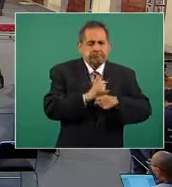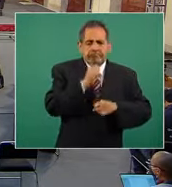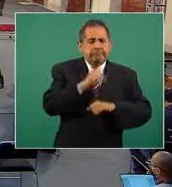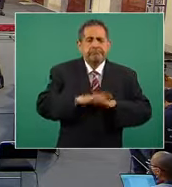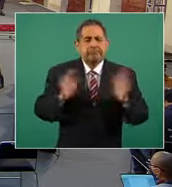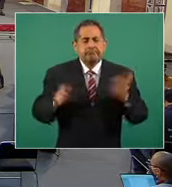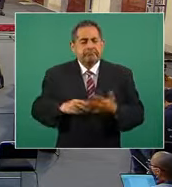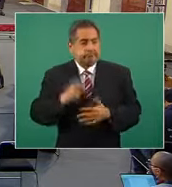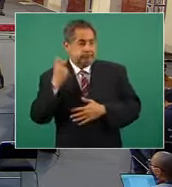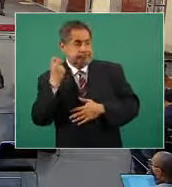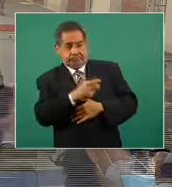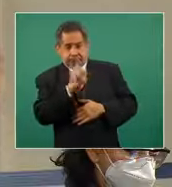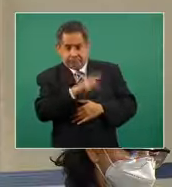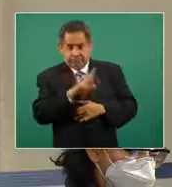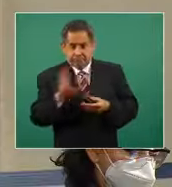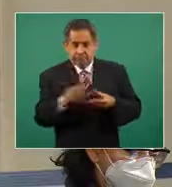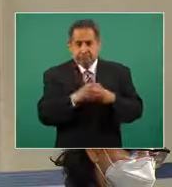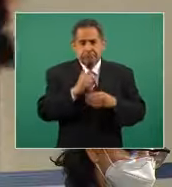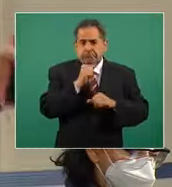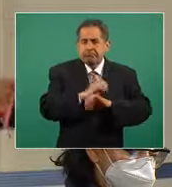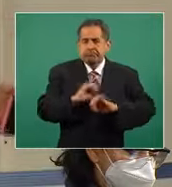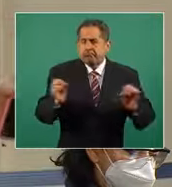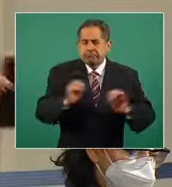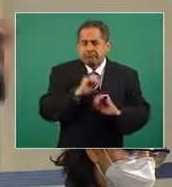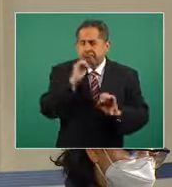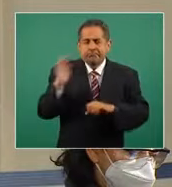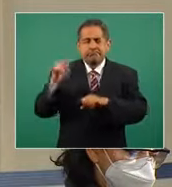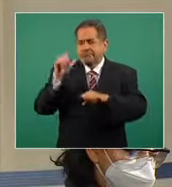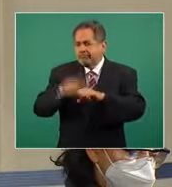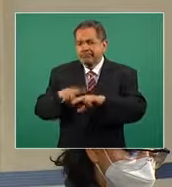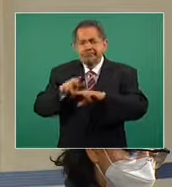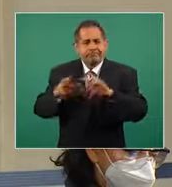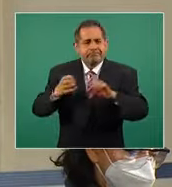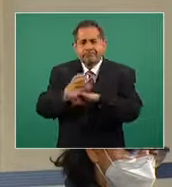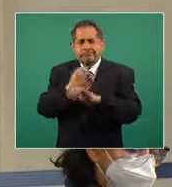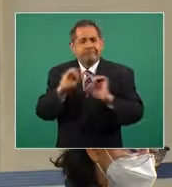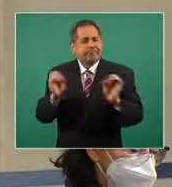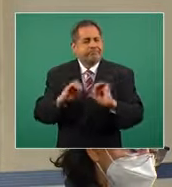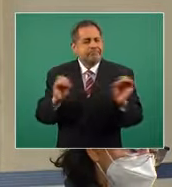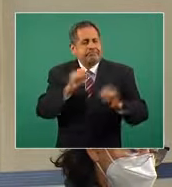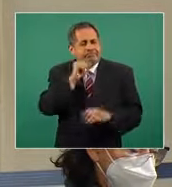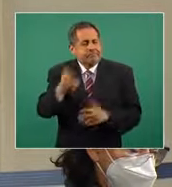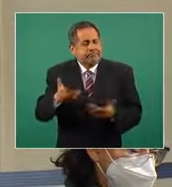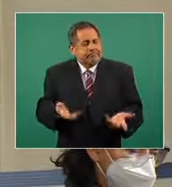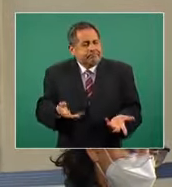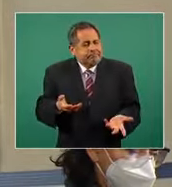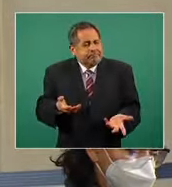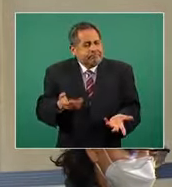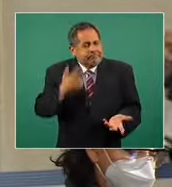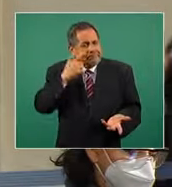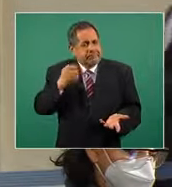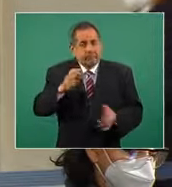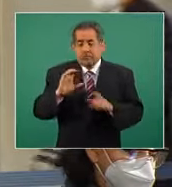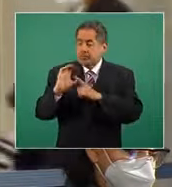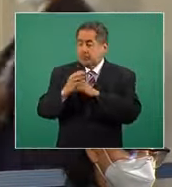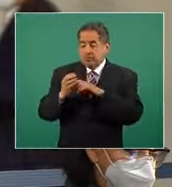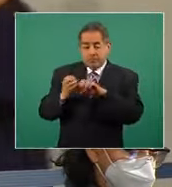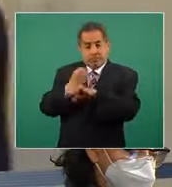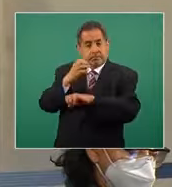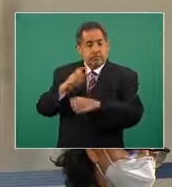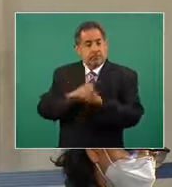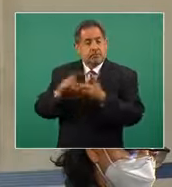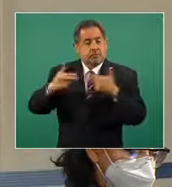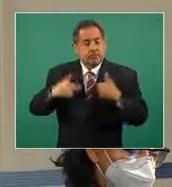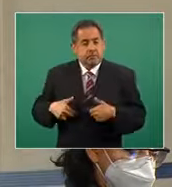sea señalada dentro de la carpeta en ninguna, ni en la federal ni en la estatal. Extrañamente, la Comisión Estatal de los Derechos